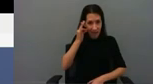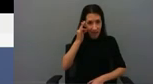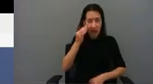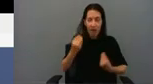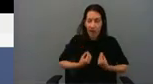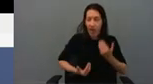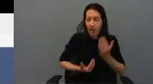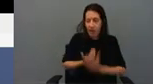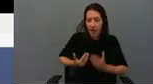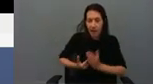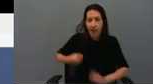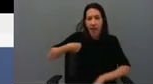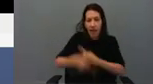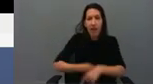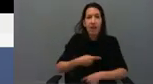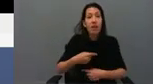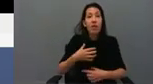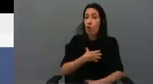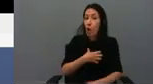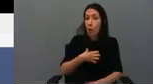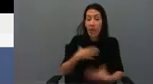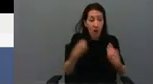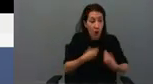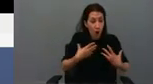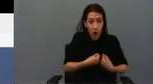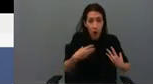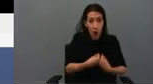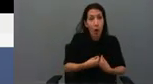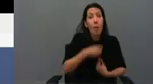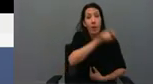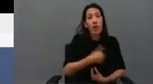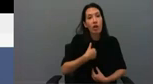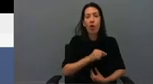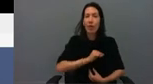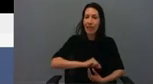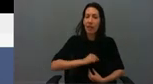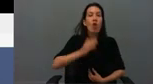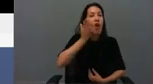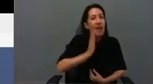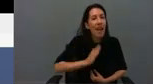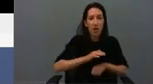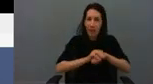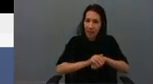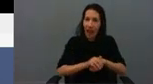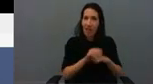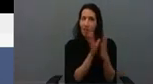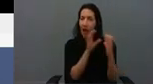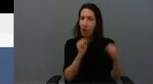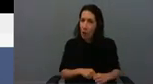día, en el que eso me impedía estar con la persona hacia la que tenía unos sentimientos de cariño,